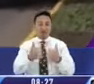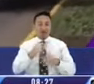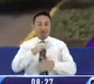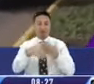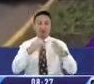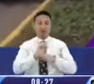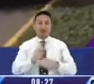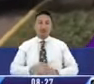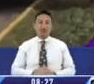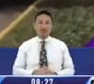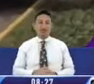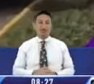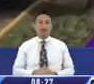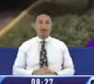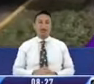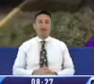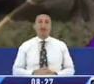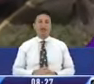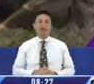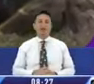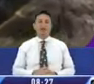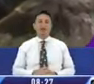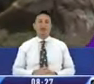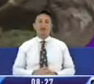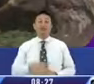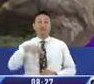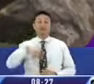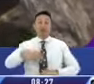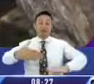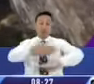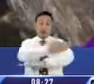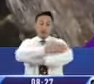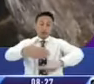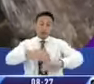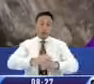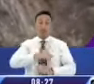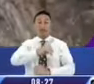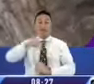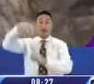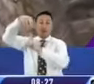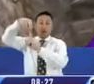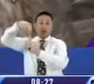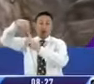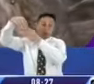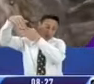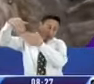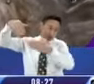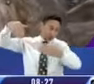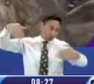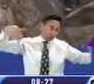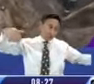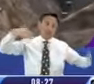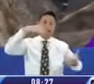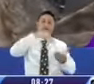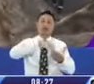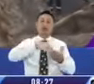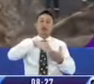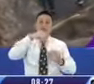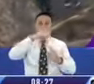va desde toda la equinoccial, desde la parte del monumento de la mitad del mundo hacia el centro de San Antonio. Sí,